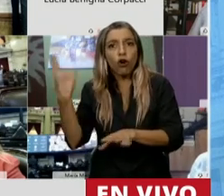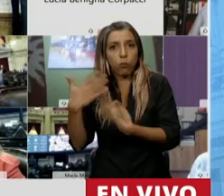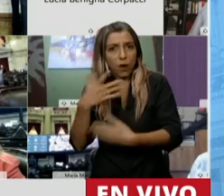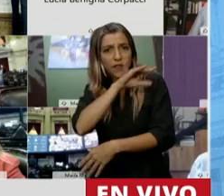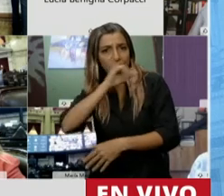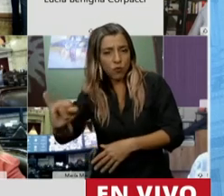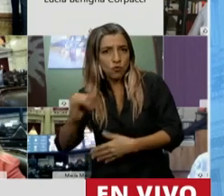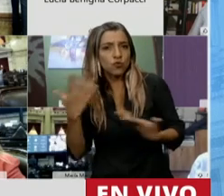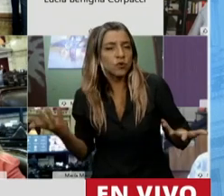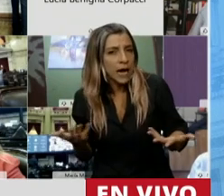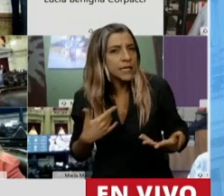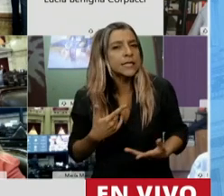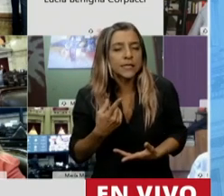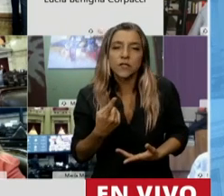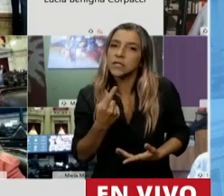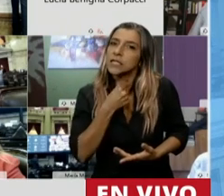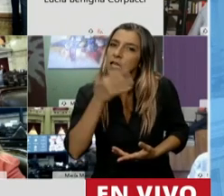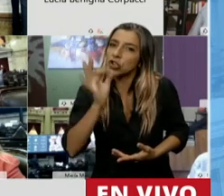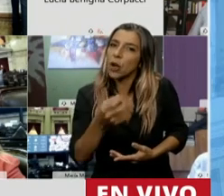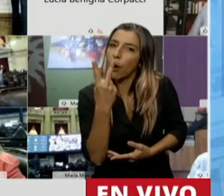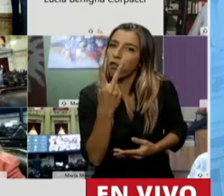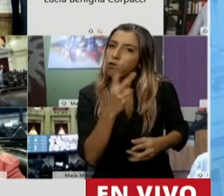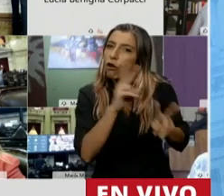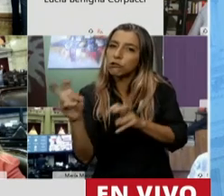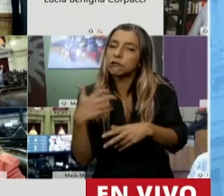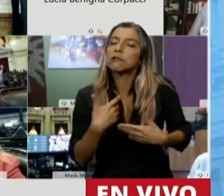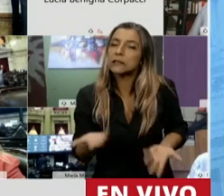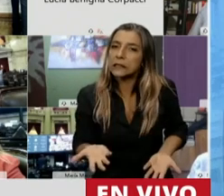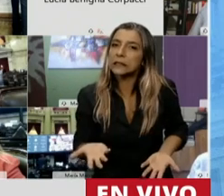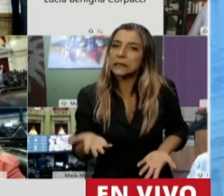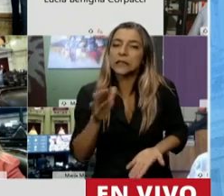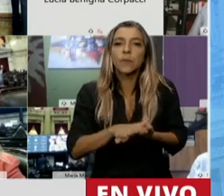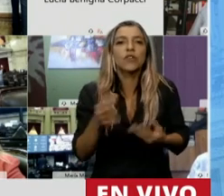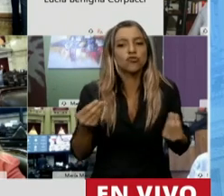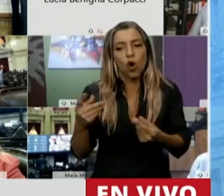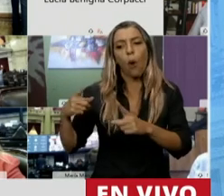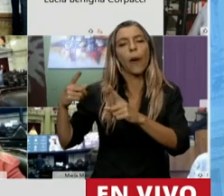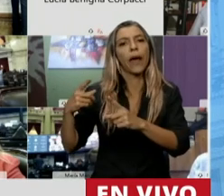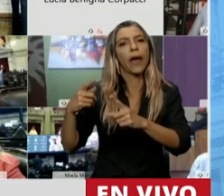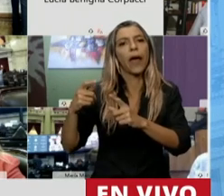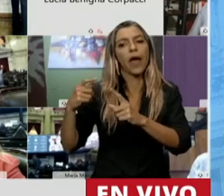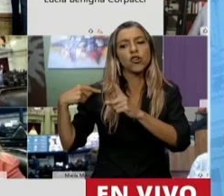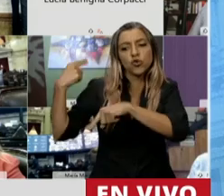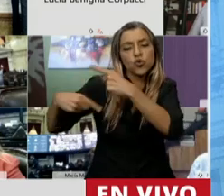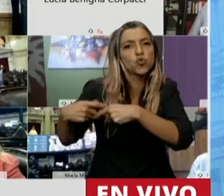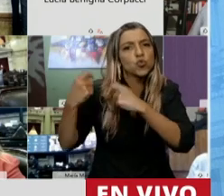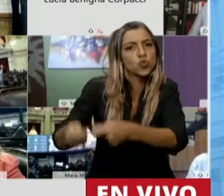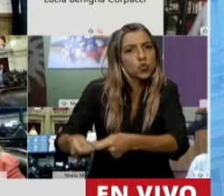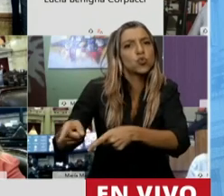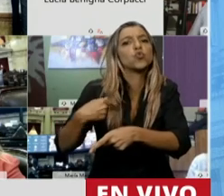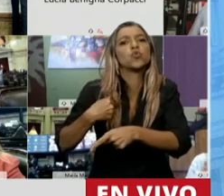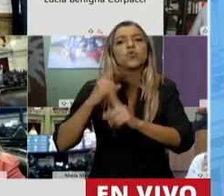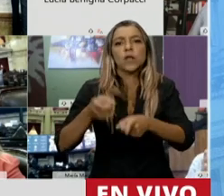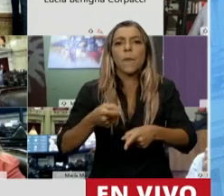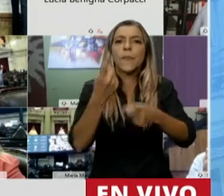su preferencia, que me aclare las dos cuestiones respecto al tema sucesorio y al tema división de